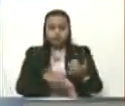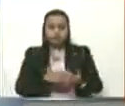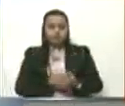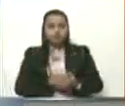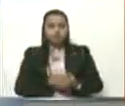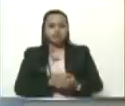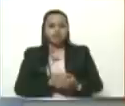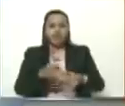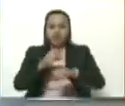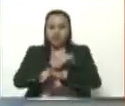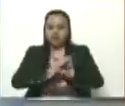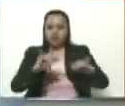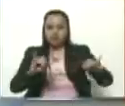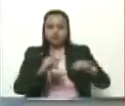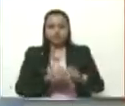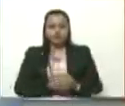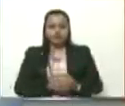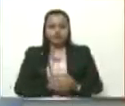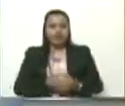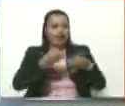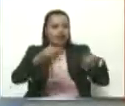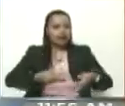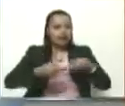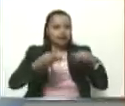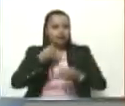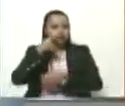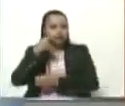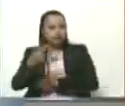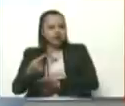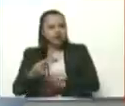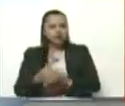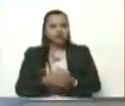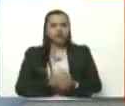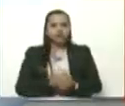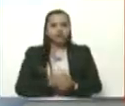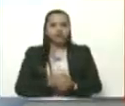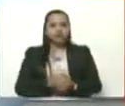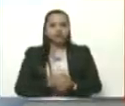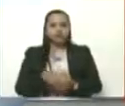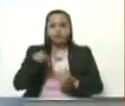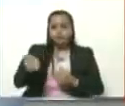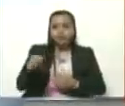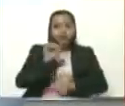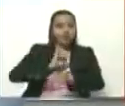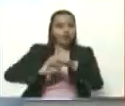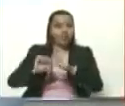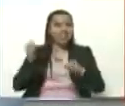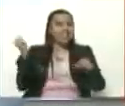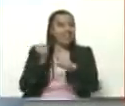terminar debemos siempre destacar este combate